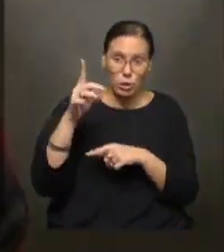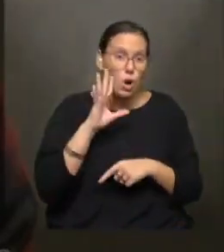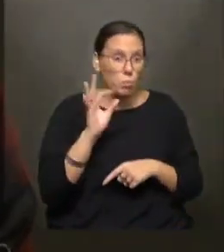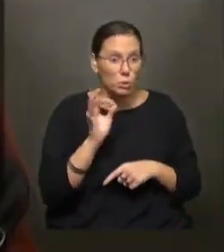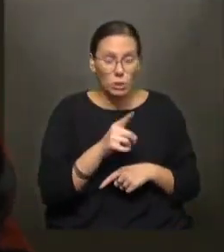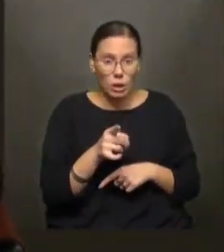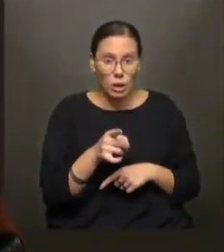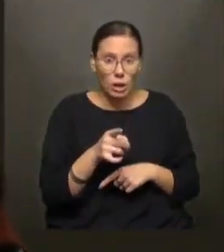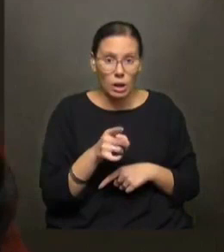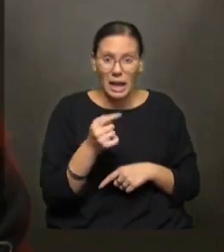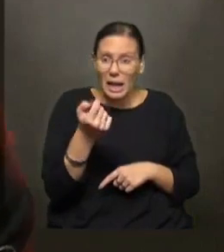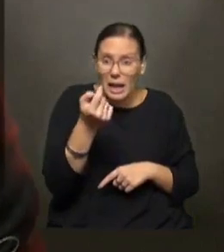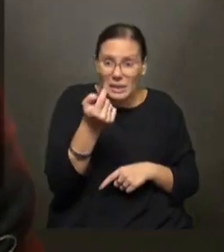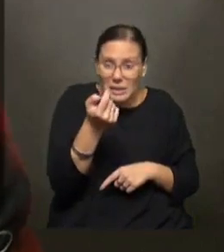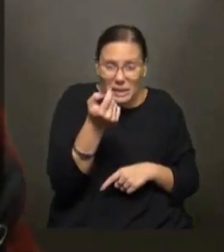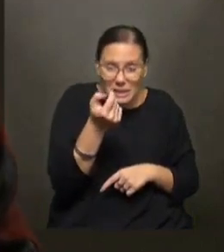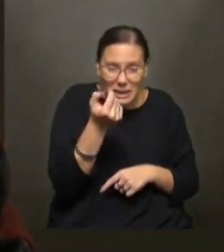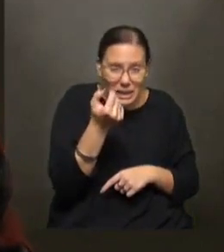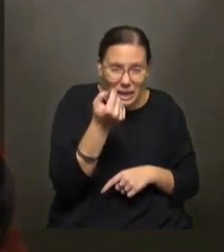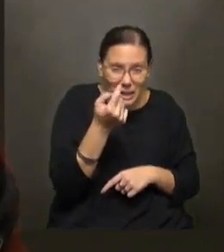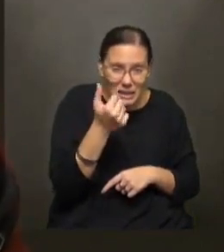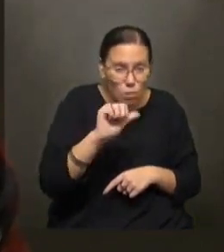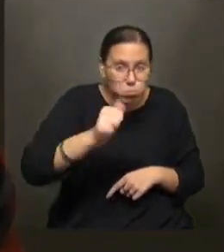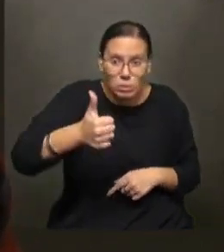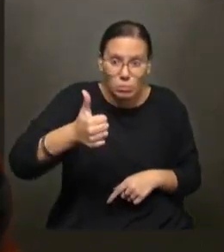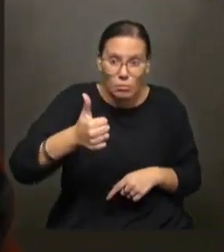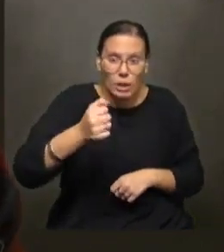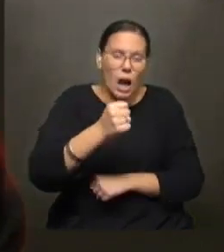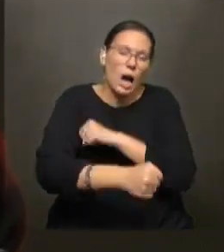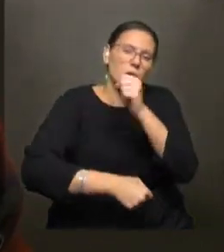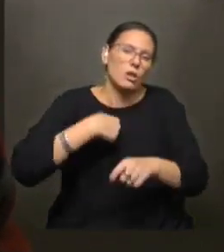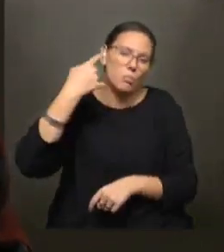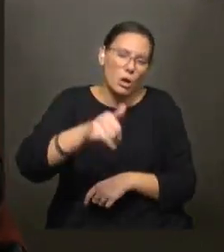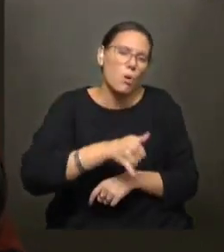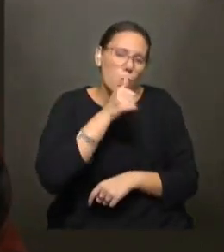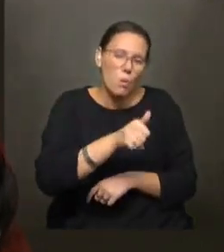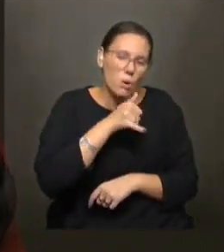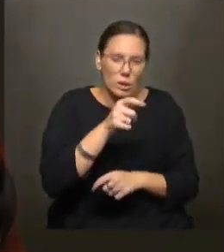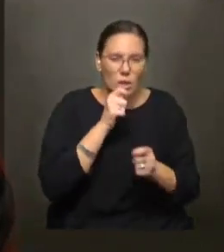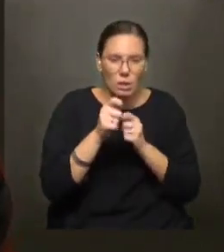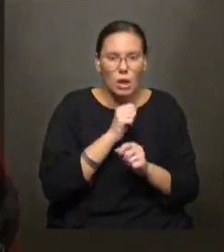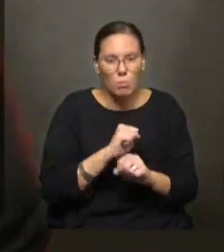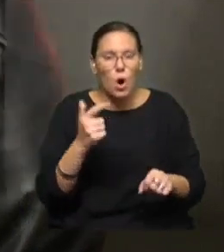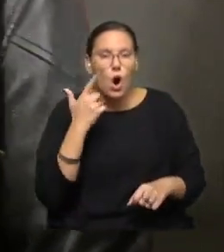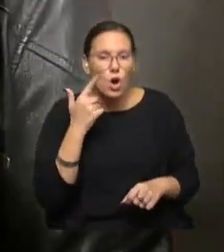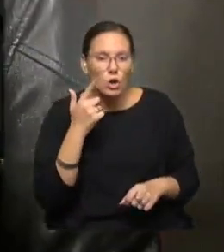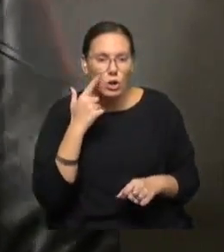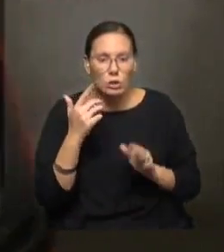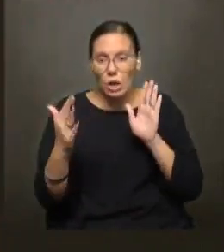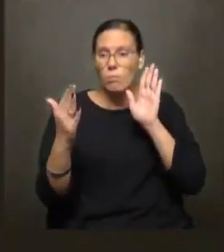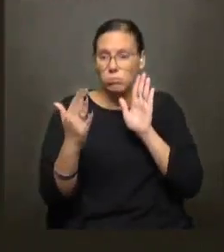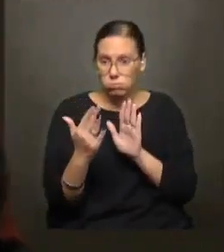la chance y estuvo a nada de dar el batacazo años después él lo cuenta en algunas entrevistas pudo conocer personalmente